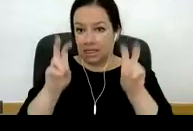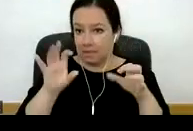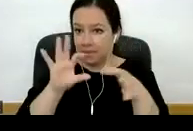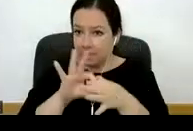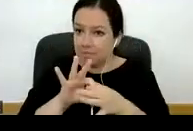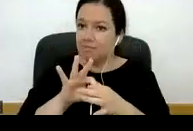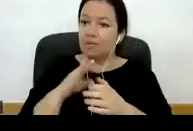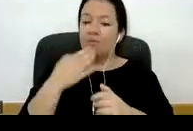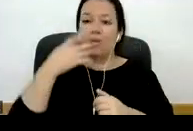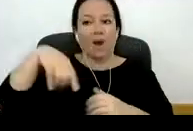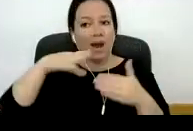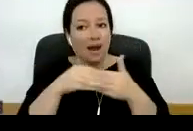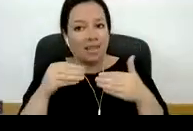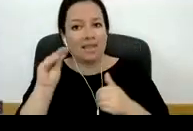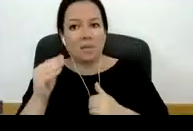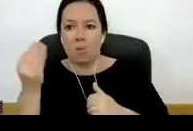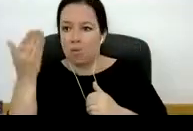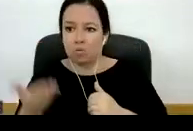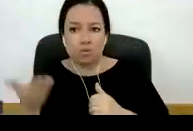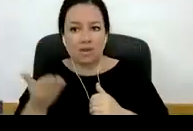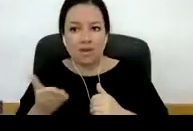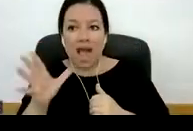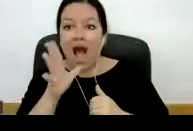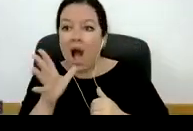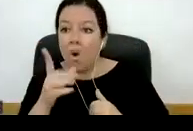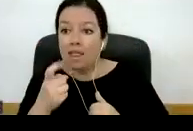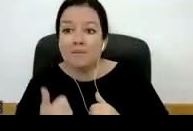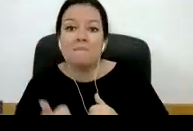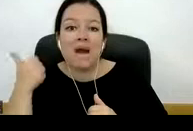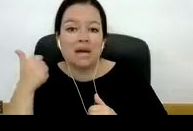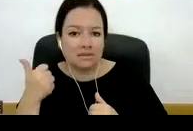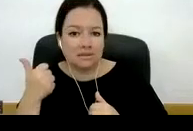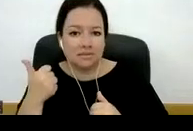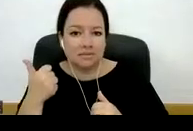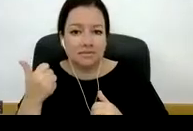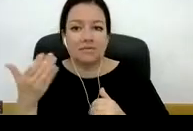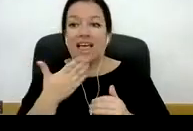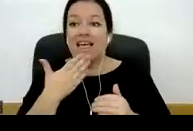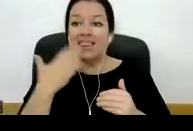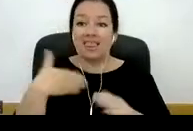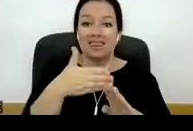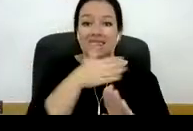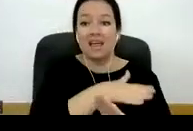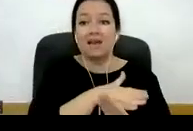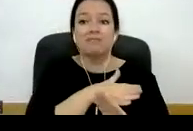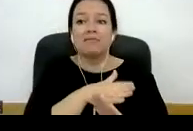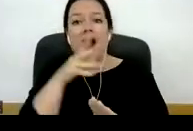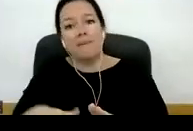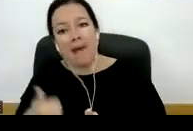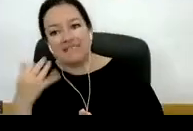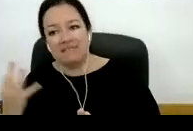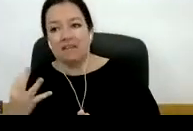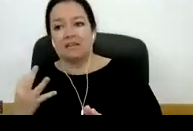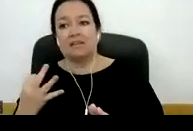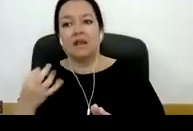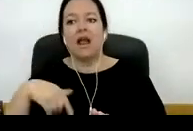incidir en la necesidad de hidratarnos más de lo que hacíamos habitualmente en edades anteriores y